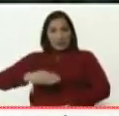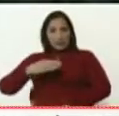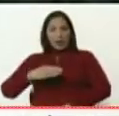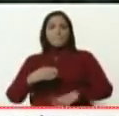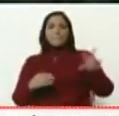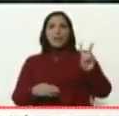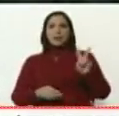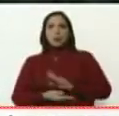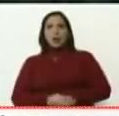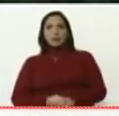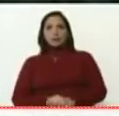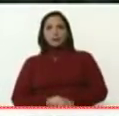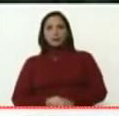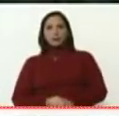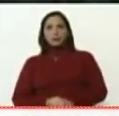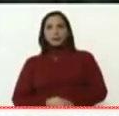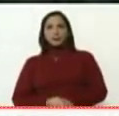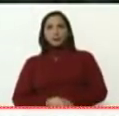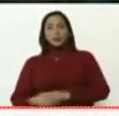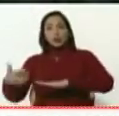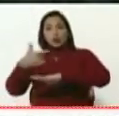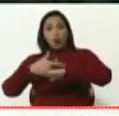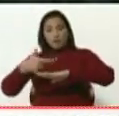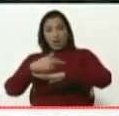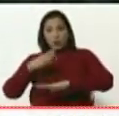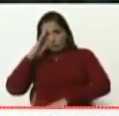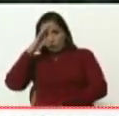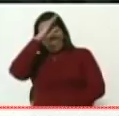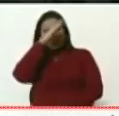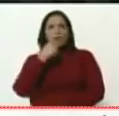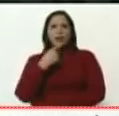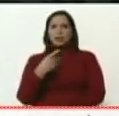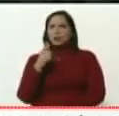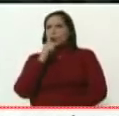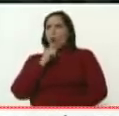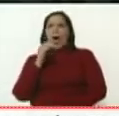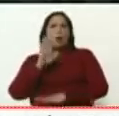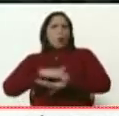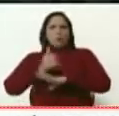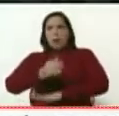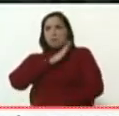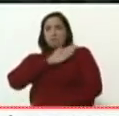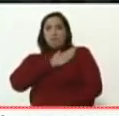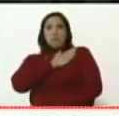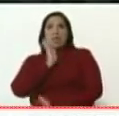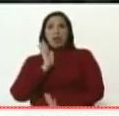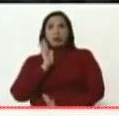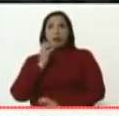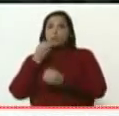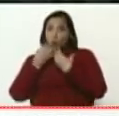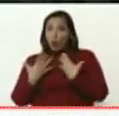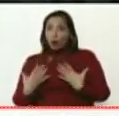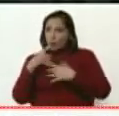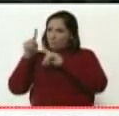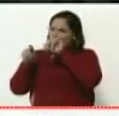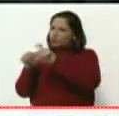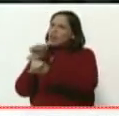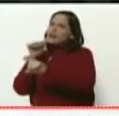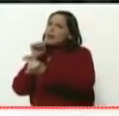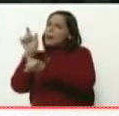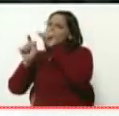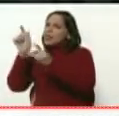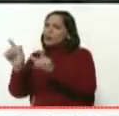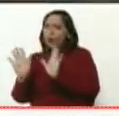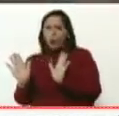en Venezuela. El gobierno de Jair Bolsonaro dice que no tiene nada que ver con este asunto, pues pregúntenle quiénes son las